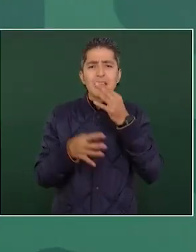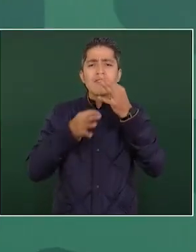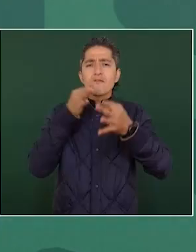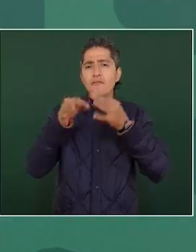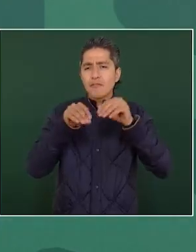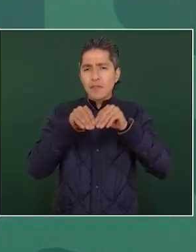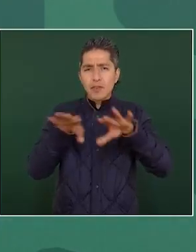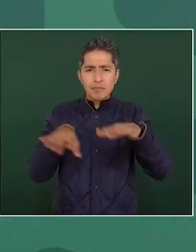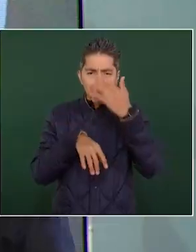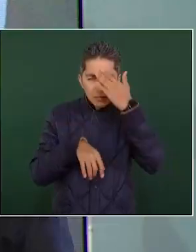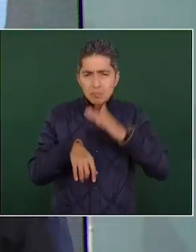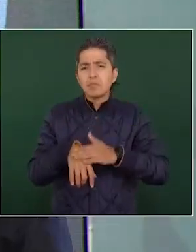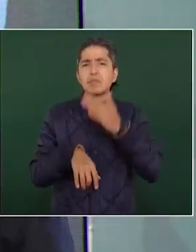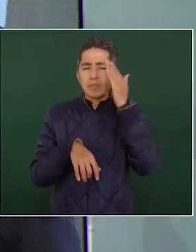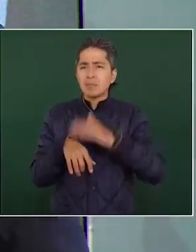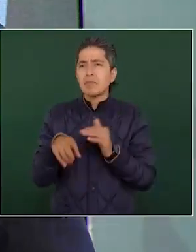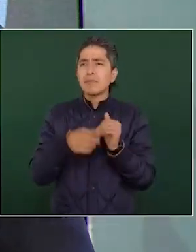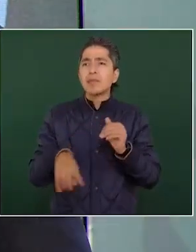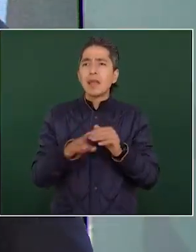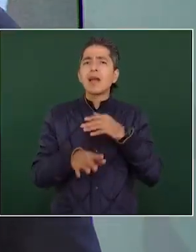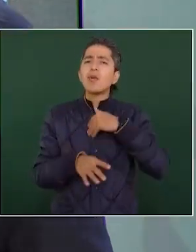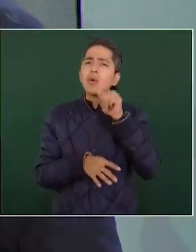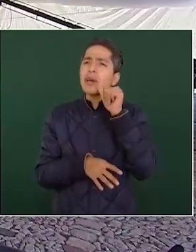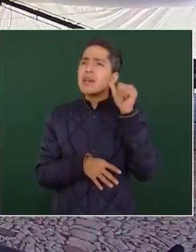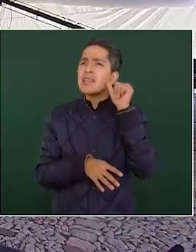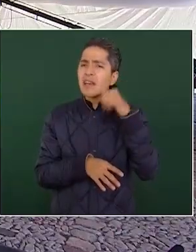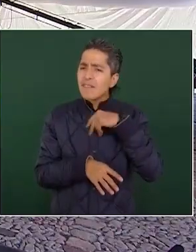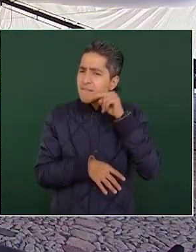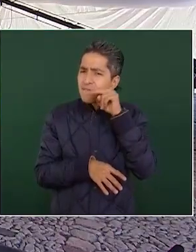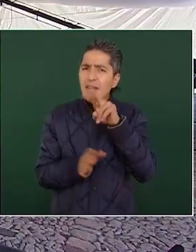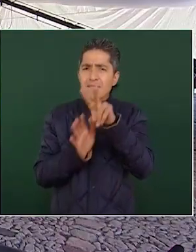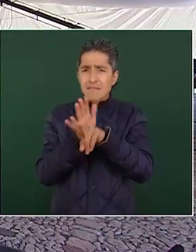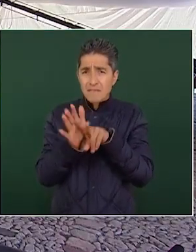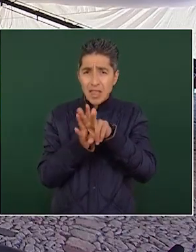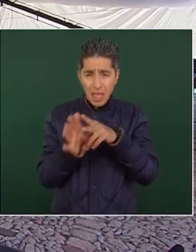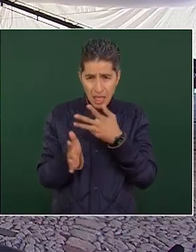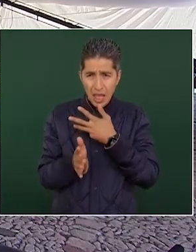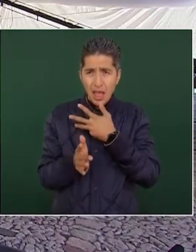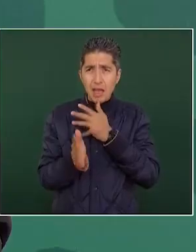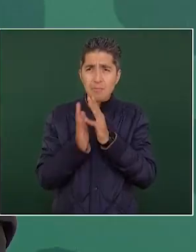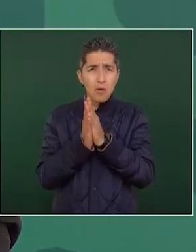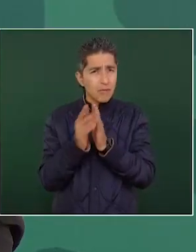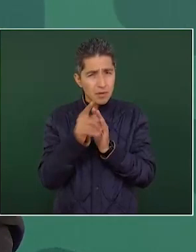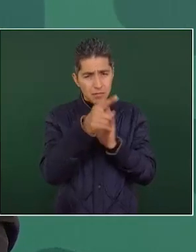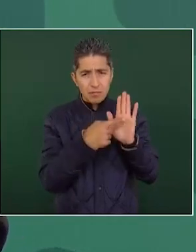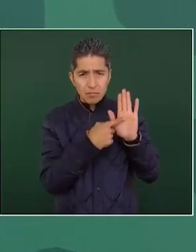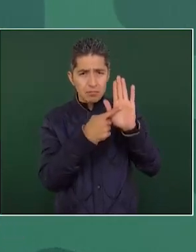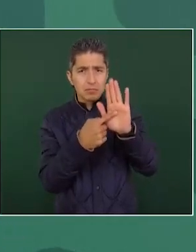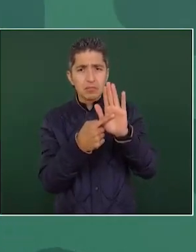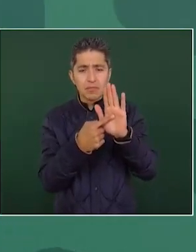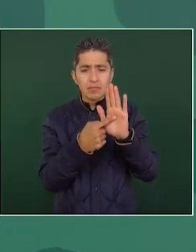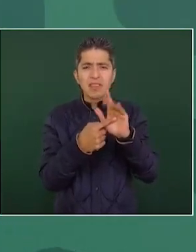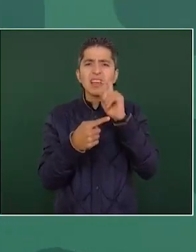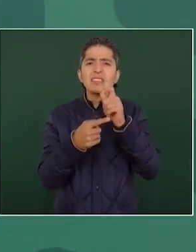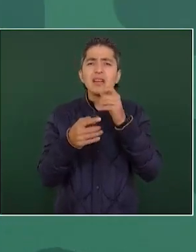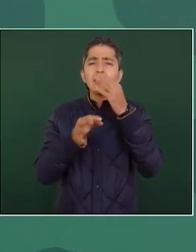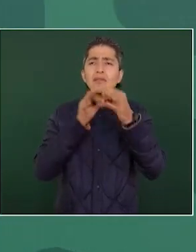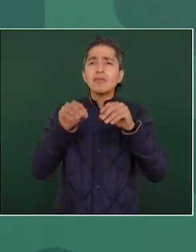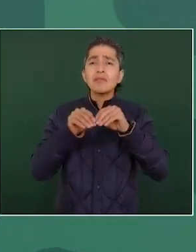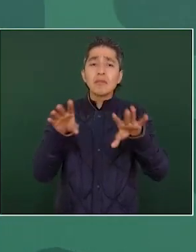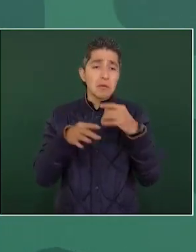informados. Ayer estaba yo viendo un video, a ver si no lo tienes ahí, de lo que declara que van a